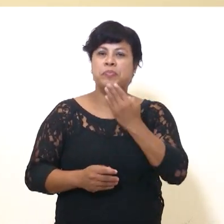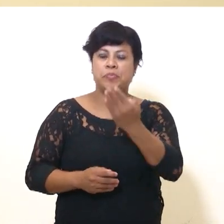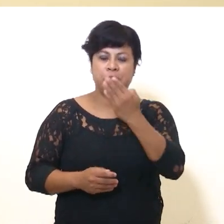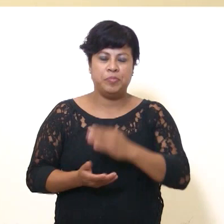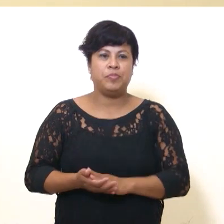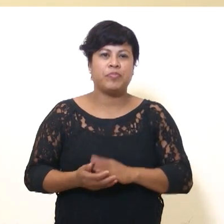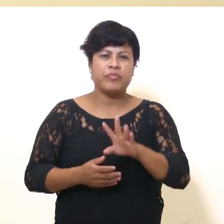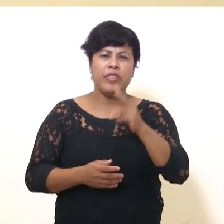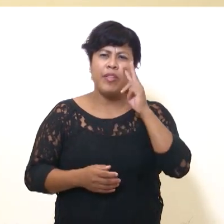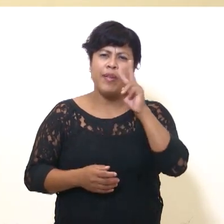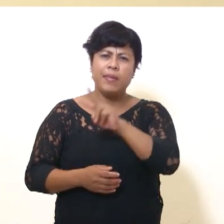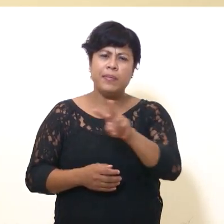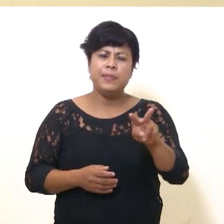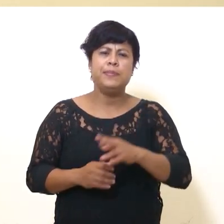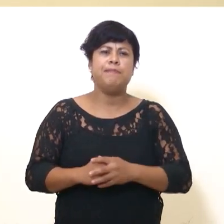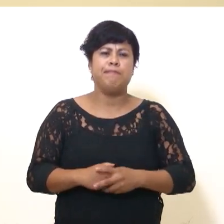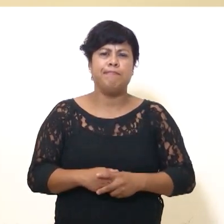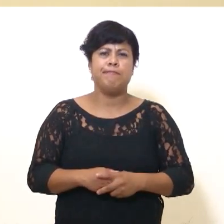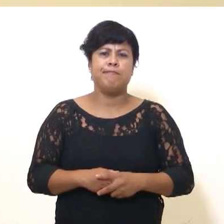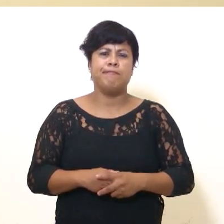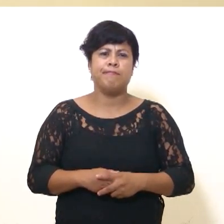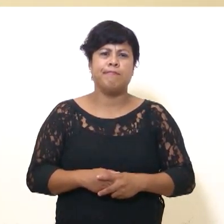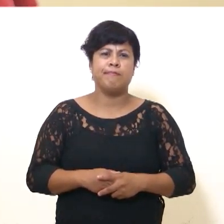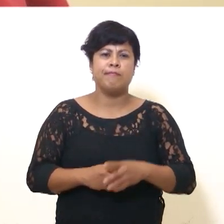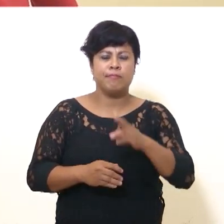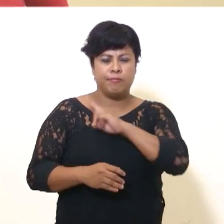¿No? Bueno, me parece muy bien. Fíjense